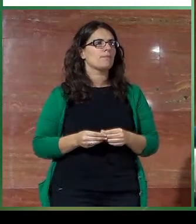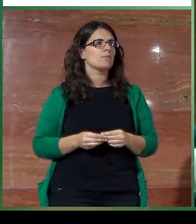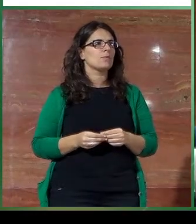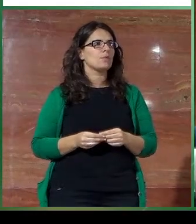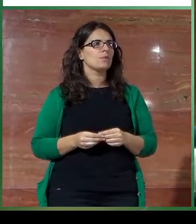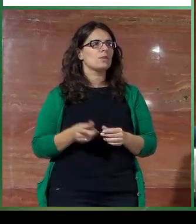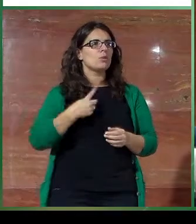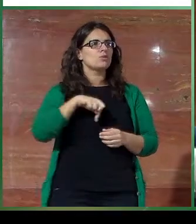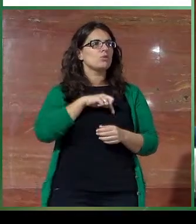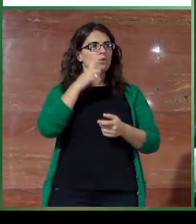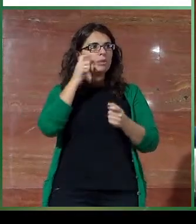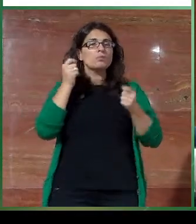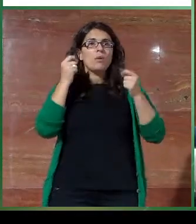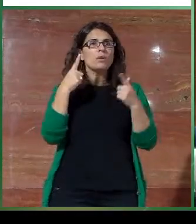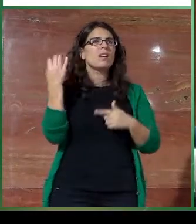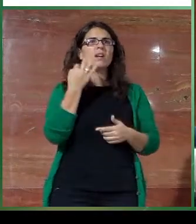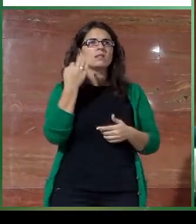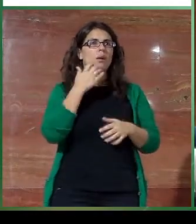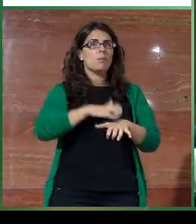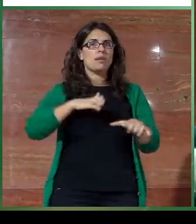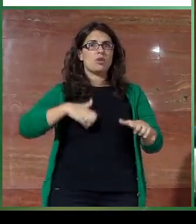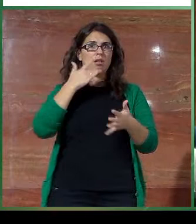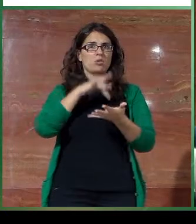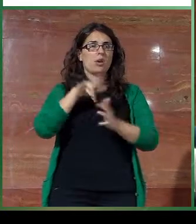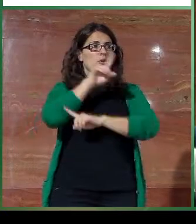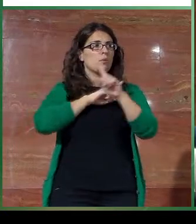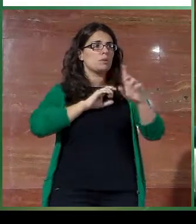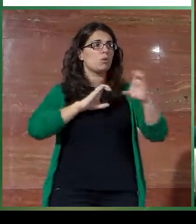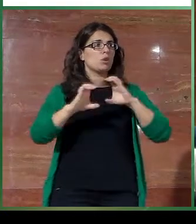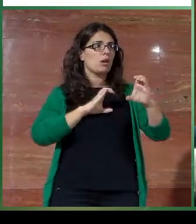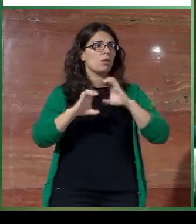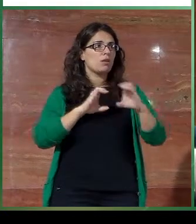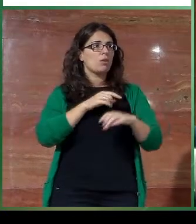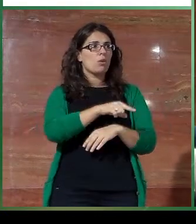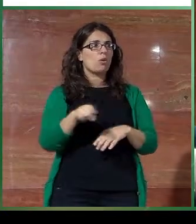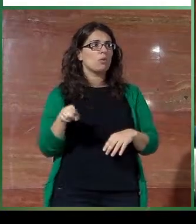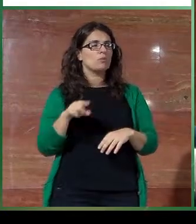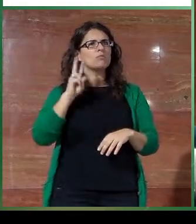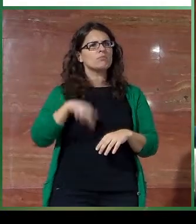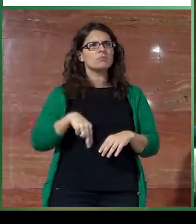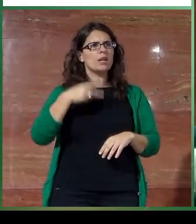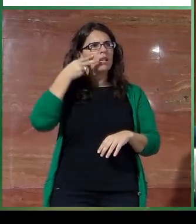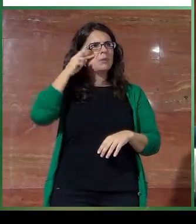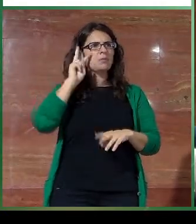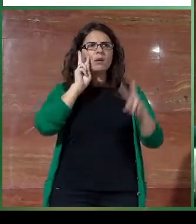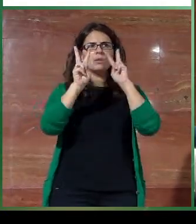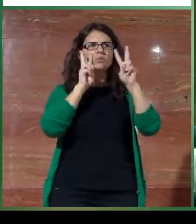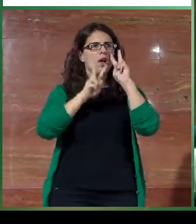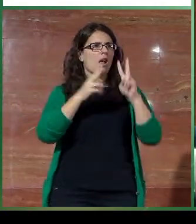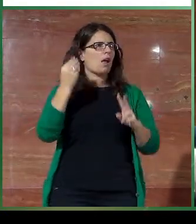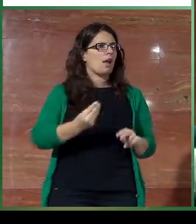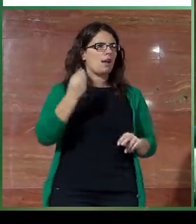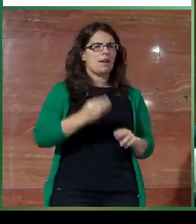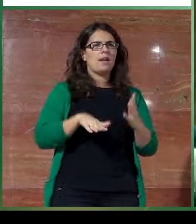Nos hemos dado cuenta que la mayoría de los chavales que tienen problemas de comunicación son grandes experimentadores visuales,